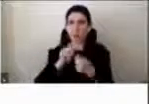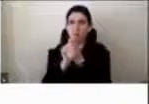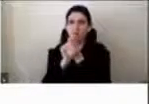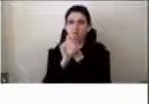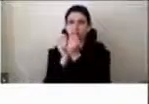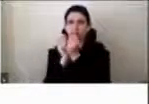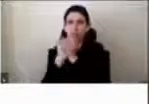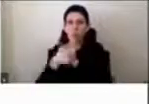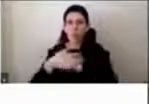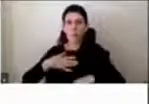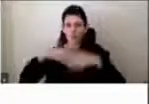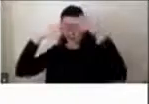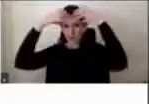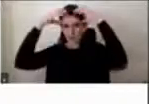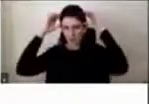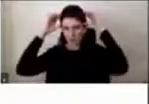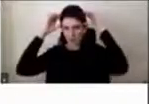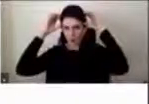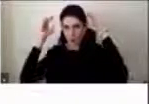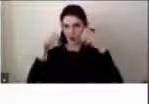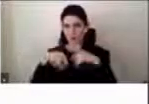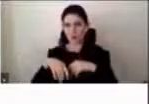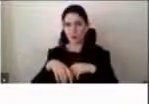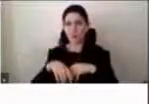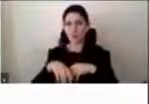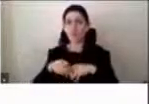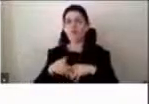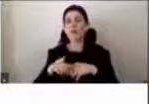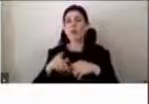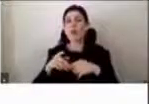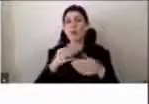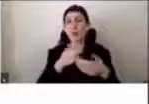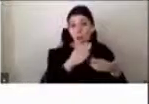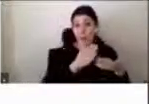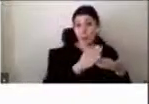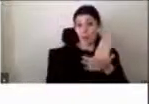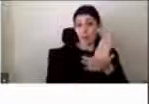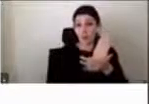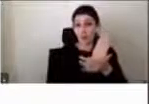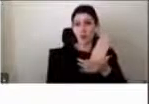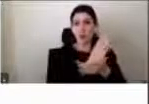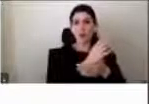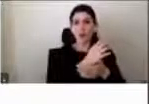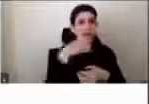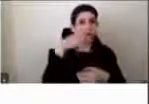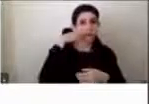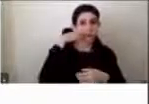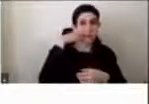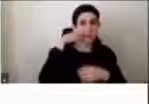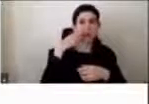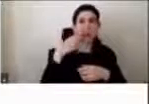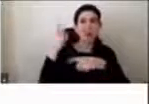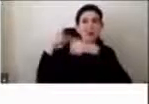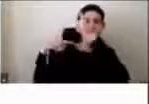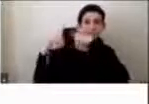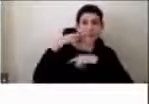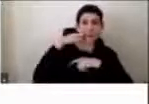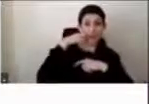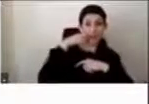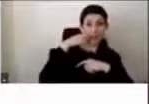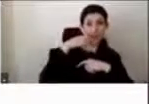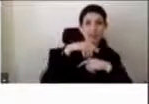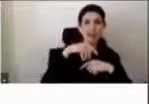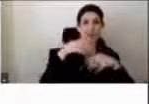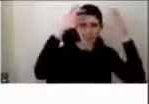nervioso, digamos, estructurado inicialmente desde la dimensión más genética. Ahora, en ese